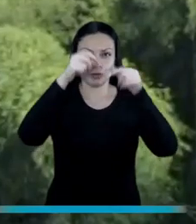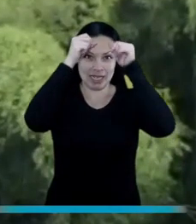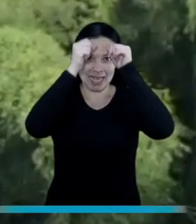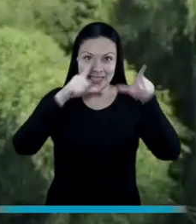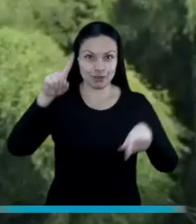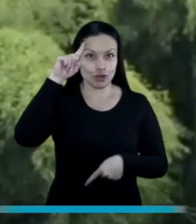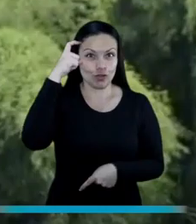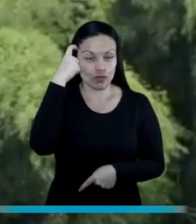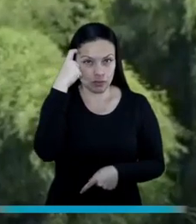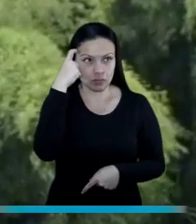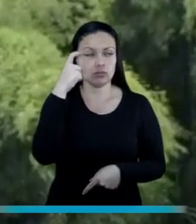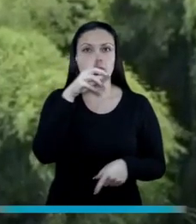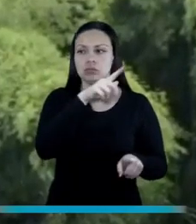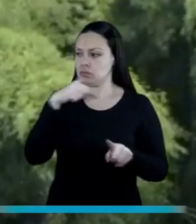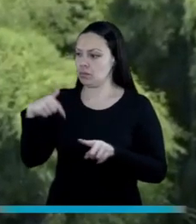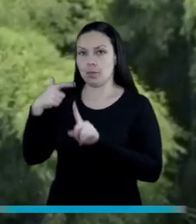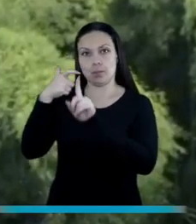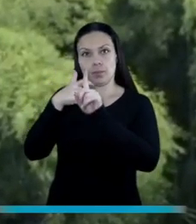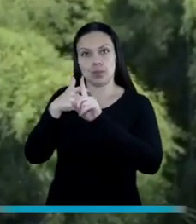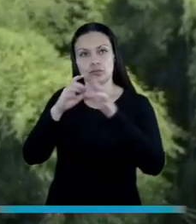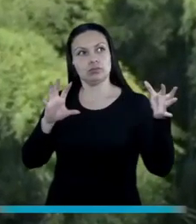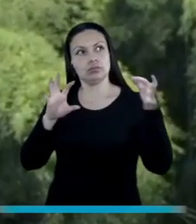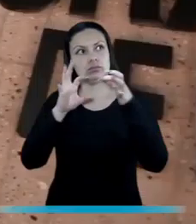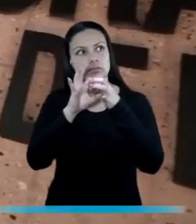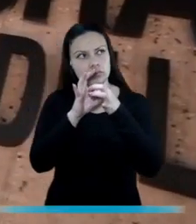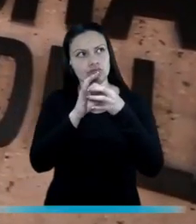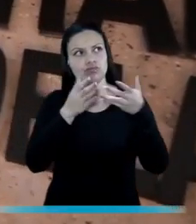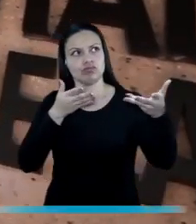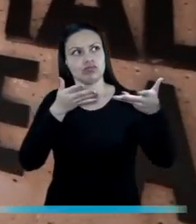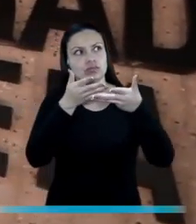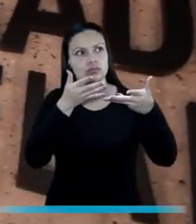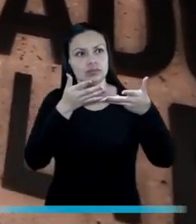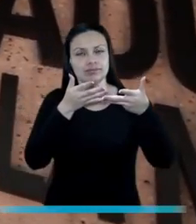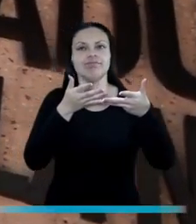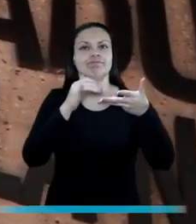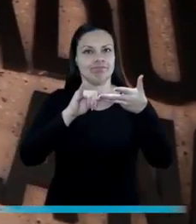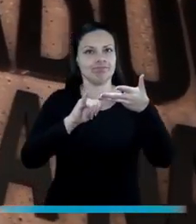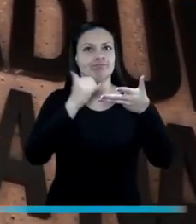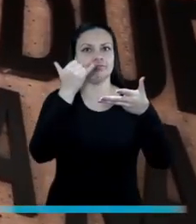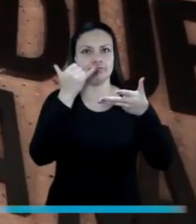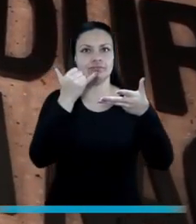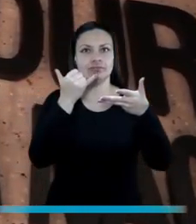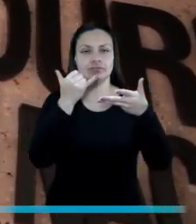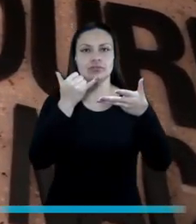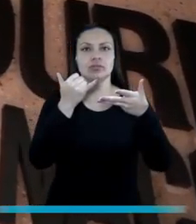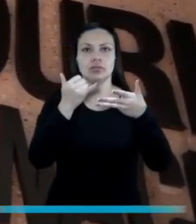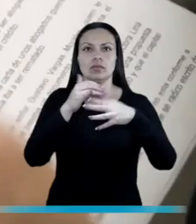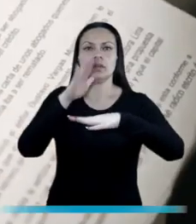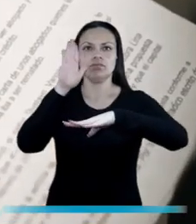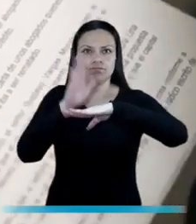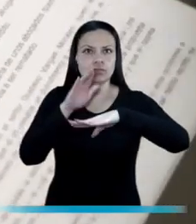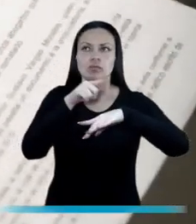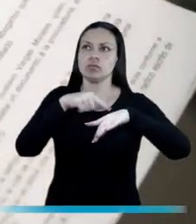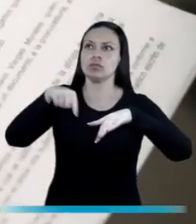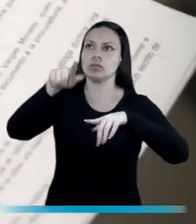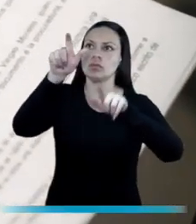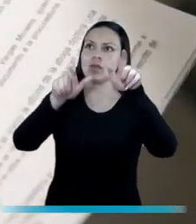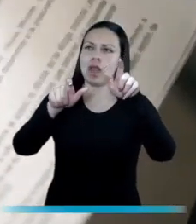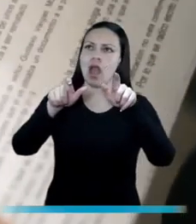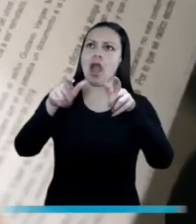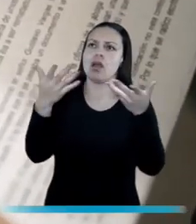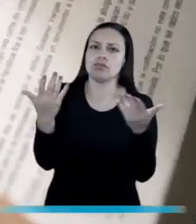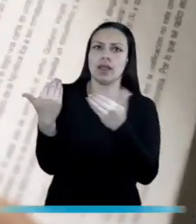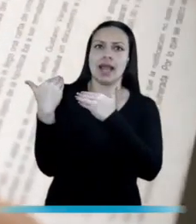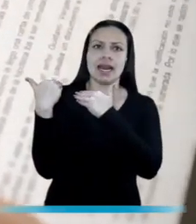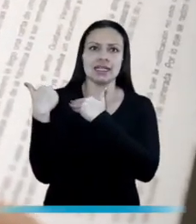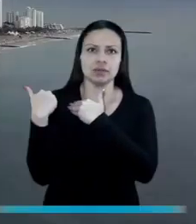judiciales cuando el Consejo de Estado, por acción interpuesta por la Procuraduría General de la Nación, dictó una sentencia en contra de todas las